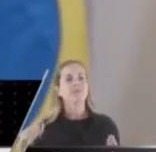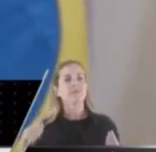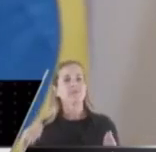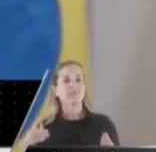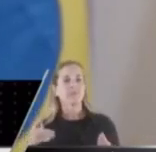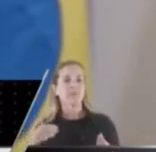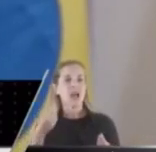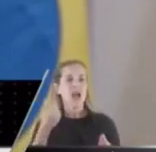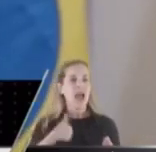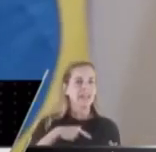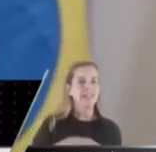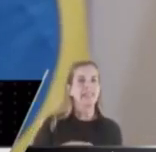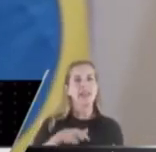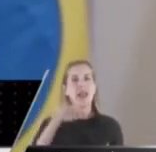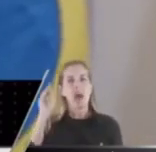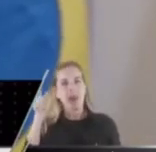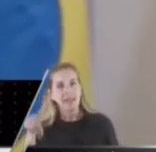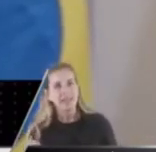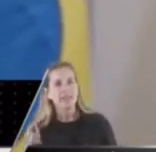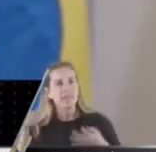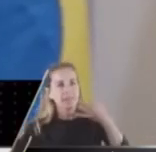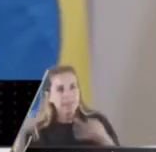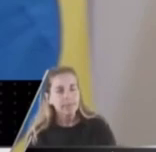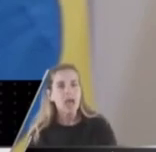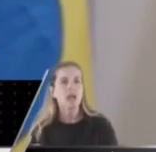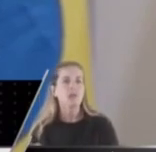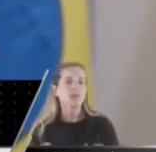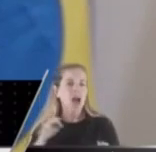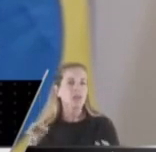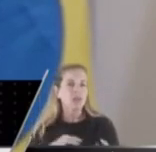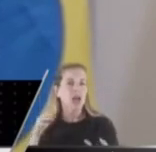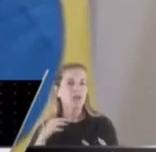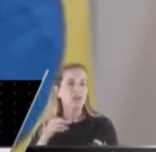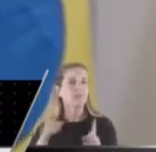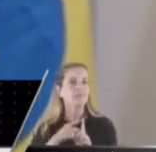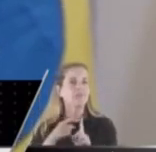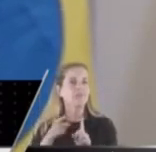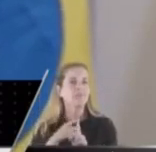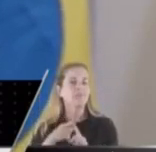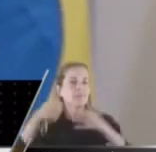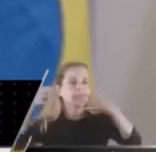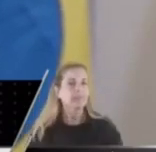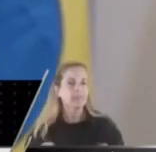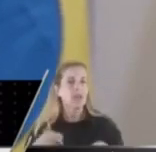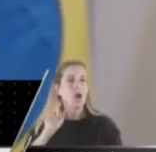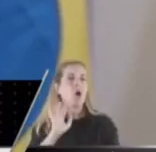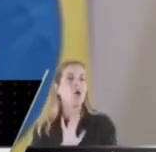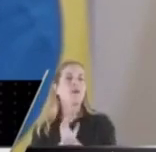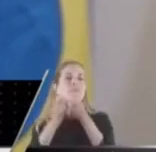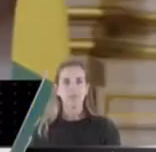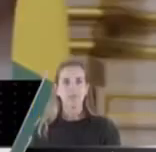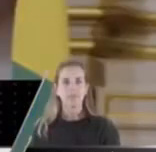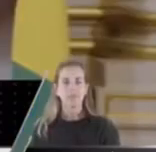cuando Argentina y Brasil cumplen 200 años de relaciones diplomáticas, estamos dando inicio